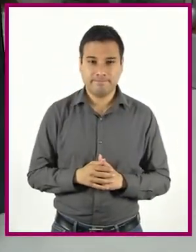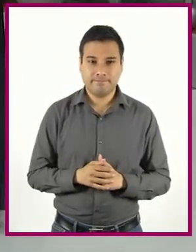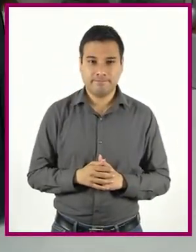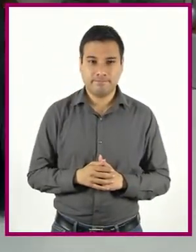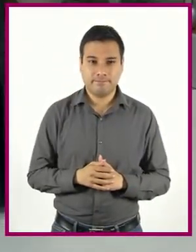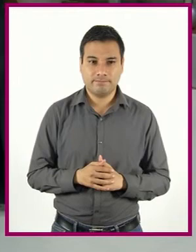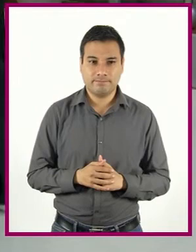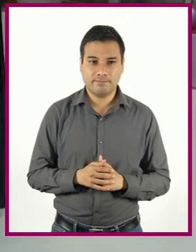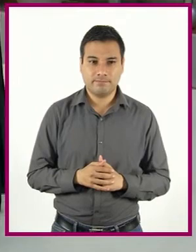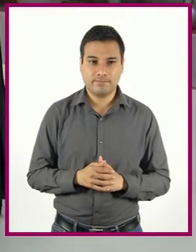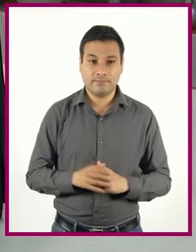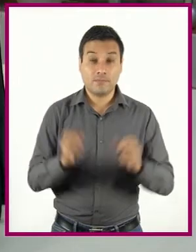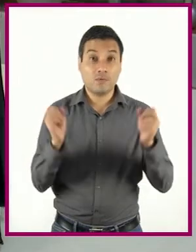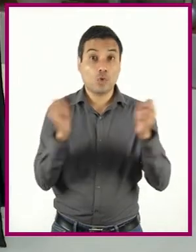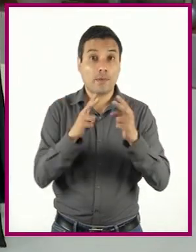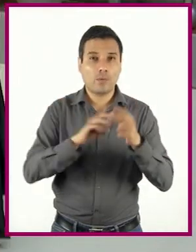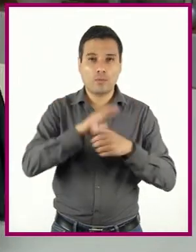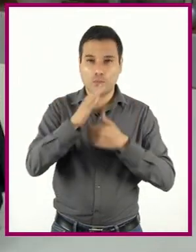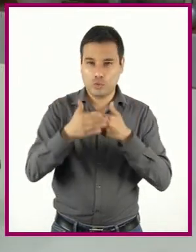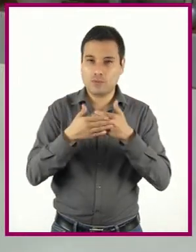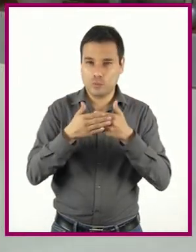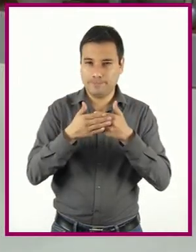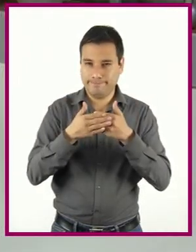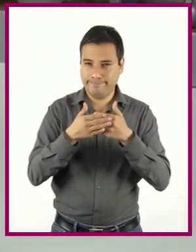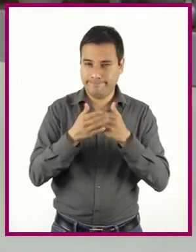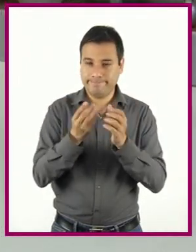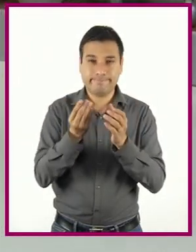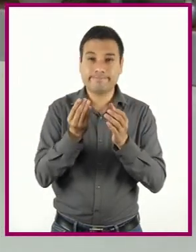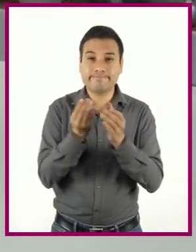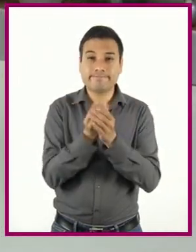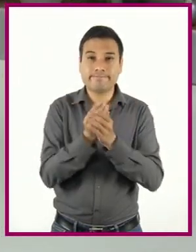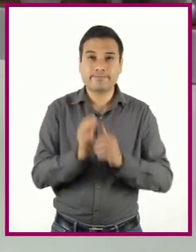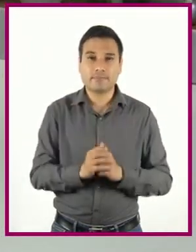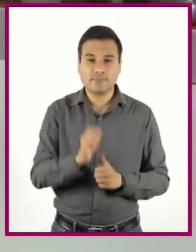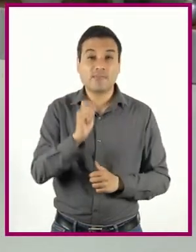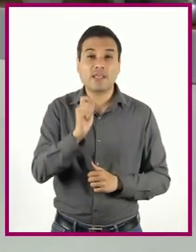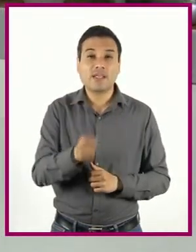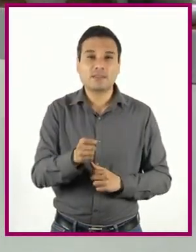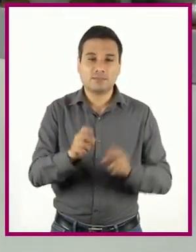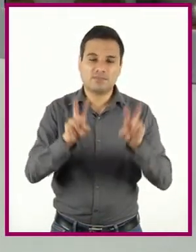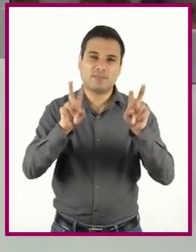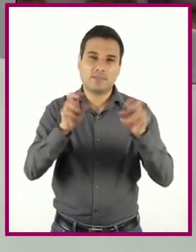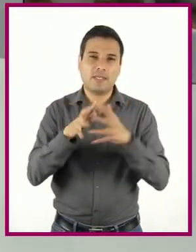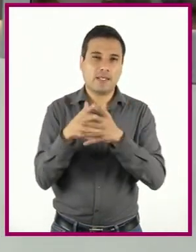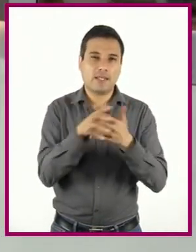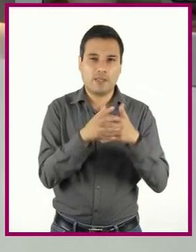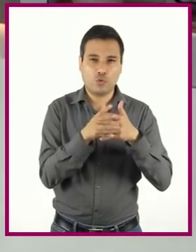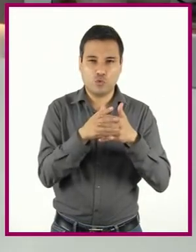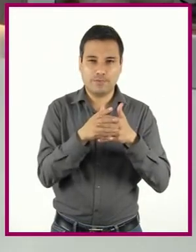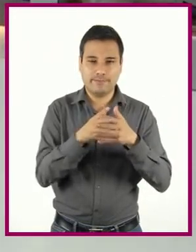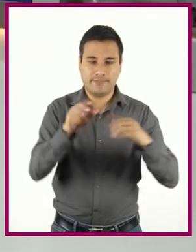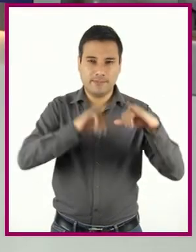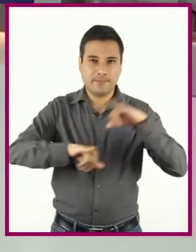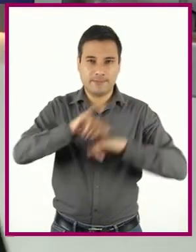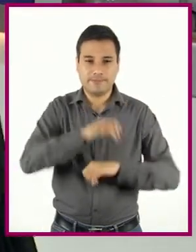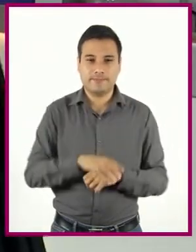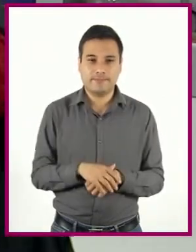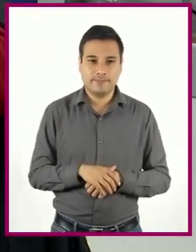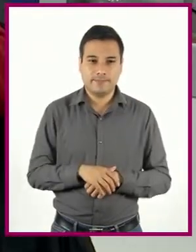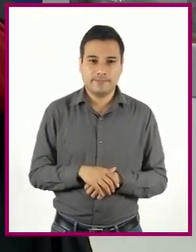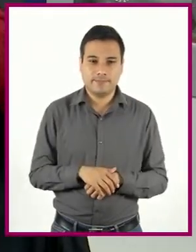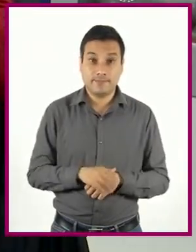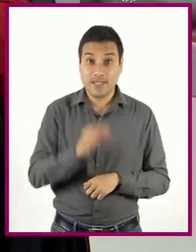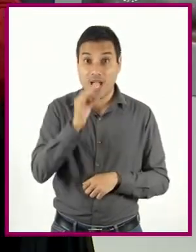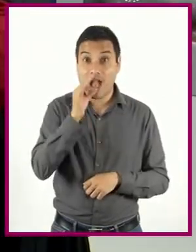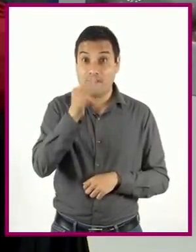Nos vemos en el siguiente capítulo de Enredados con la Química. ¡Posdata! No